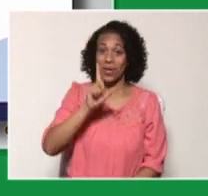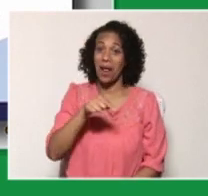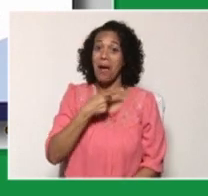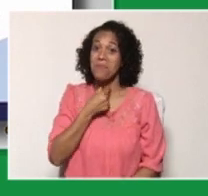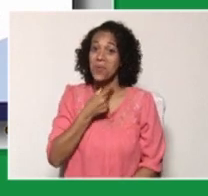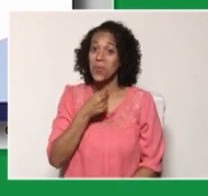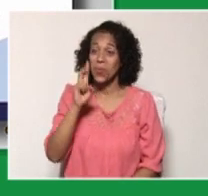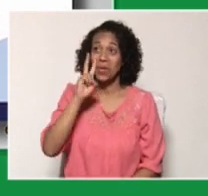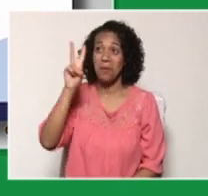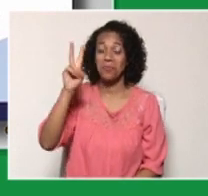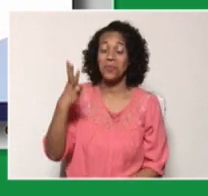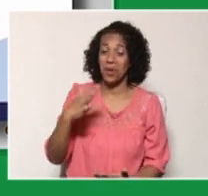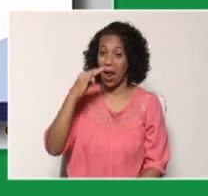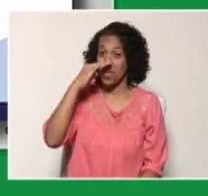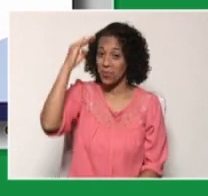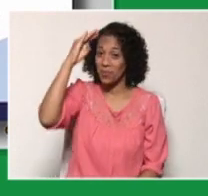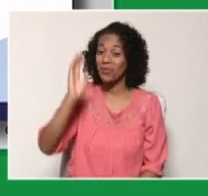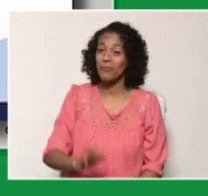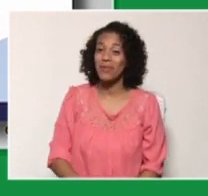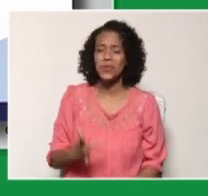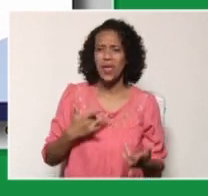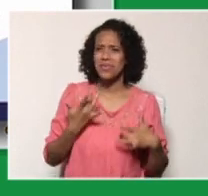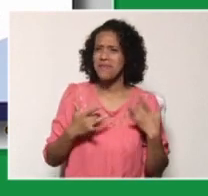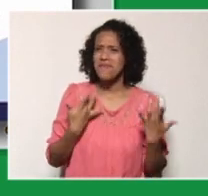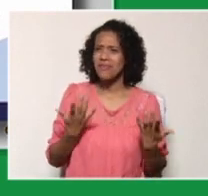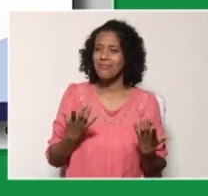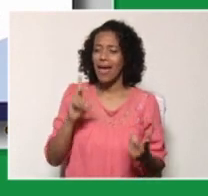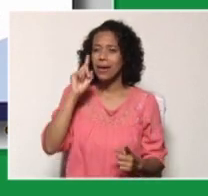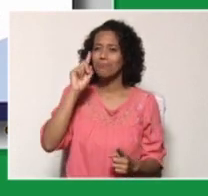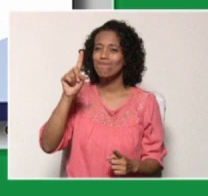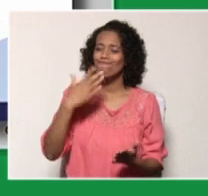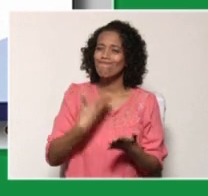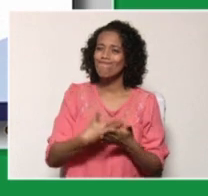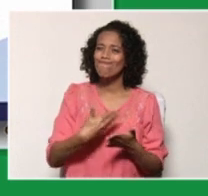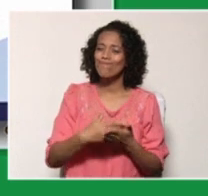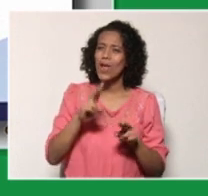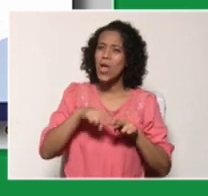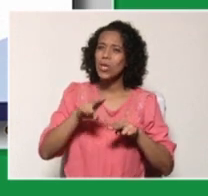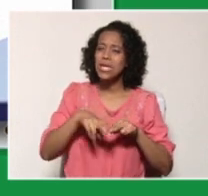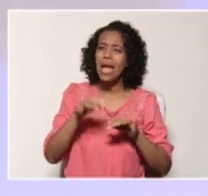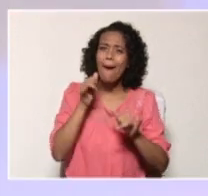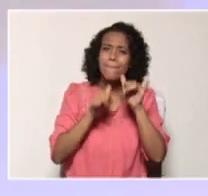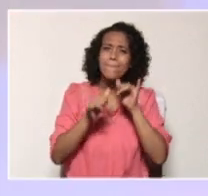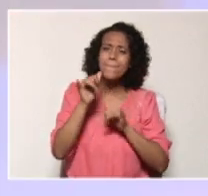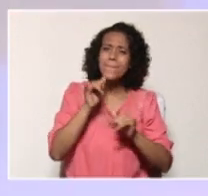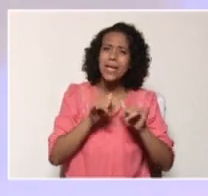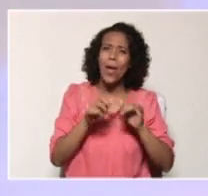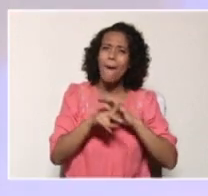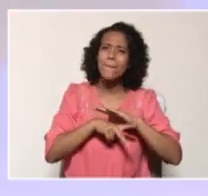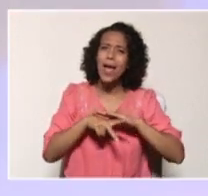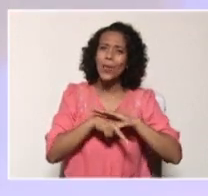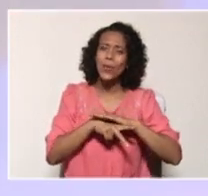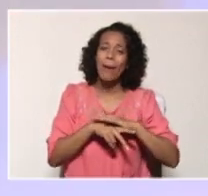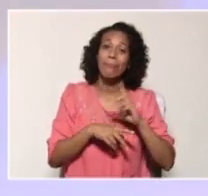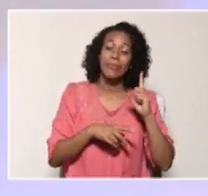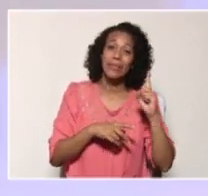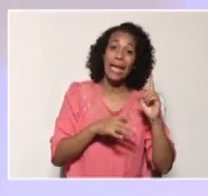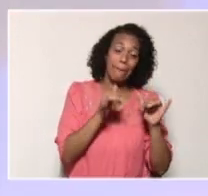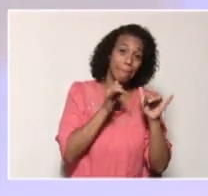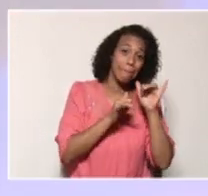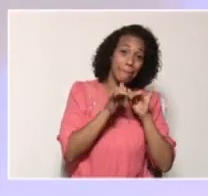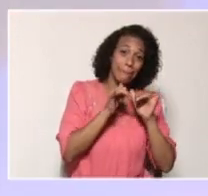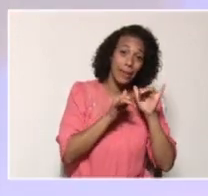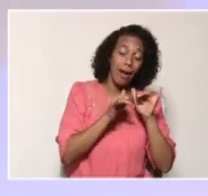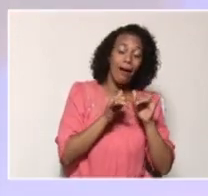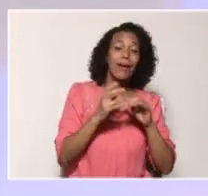nos gusta jugar con burbujas. Esta es una actividad que entonces está planteada para los niños de maternal en los grupos de